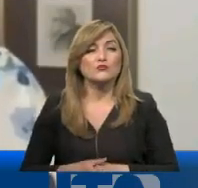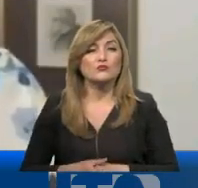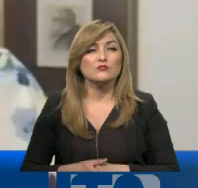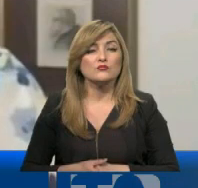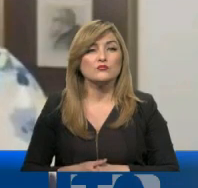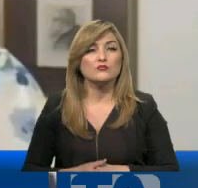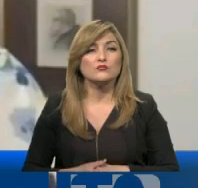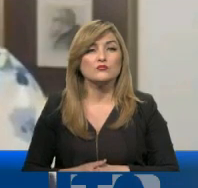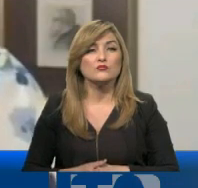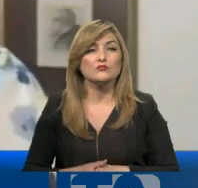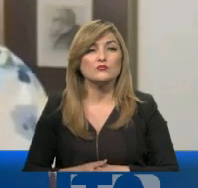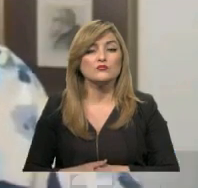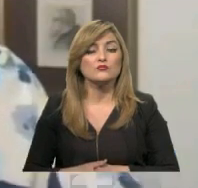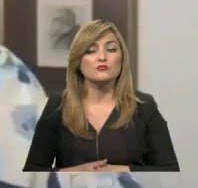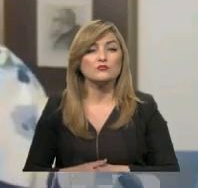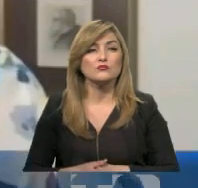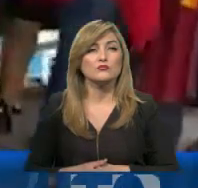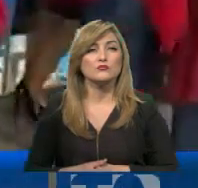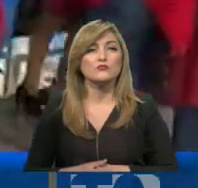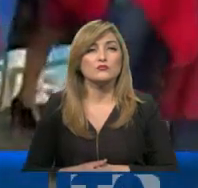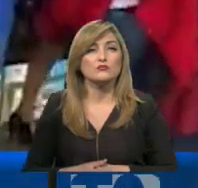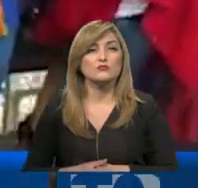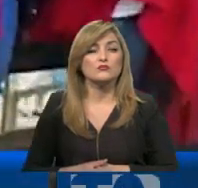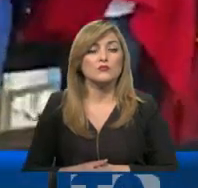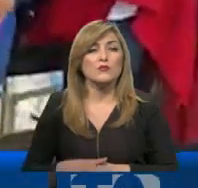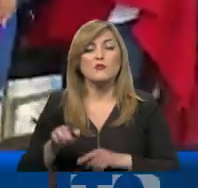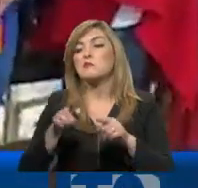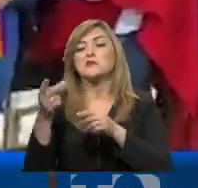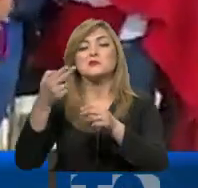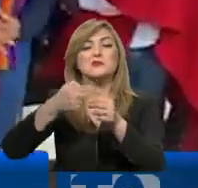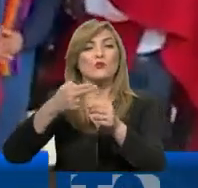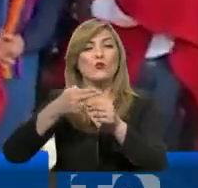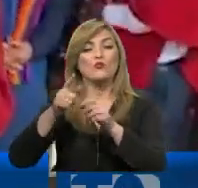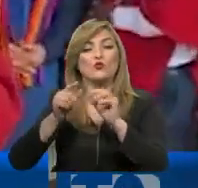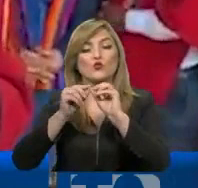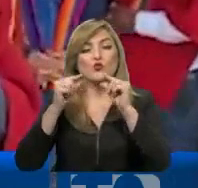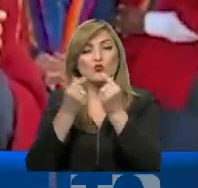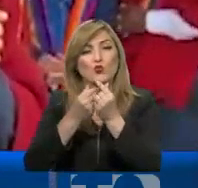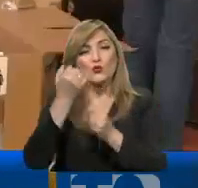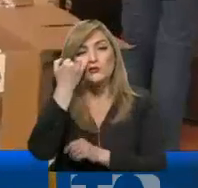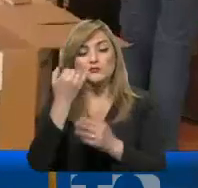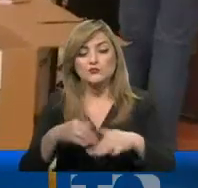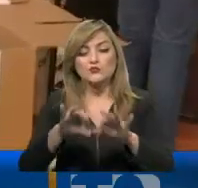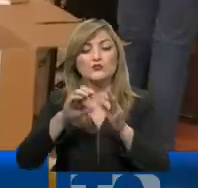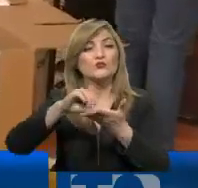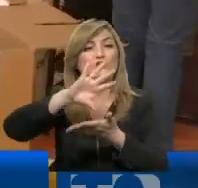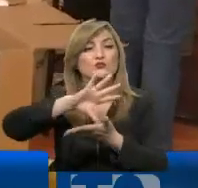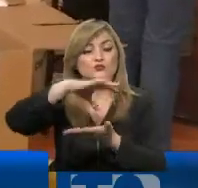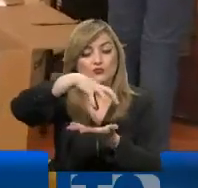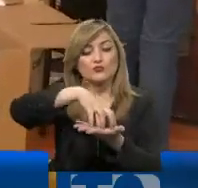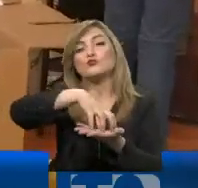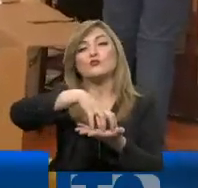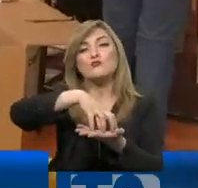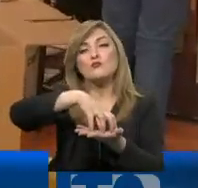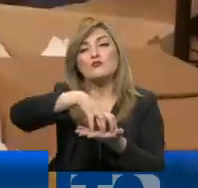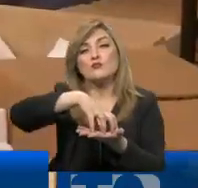eso se sigue buscando outsiders. La presencia del movimiento indígena también será importante en la asamblea. De hecho, hay provincias donde llama